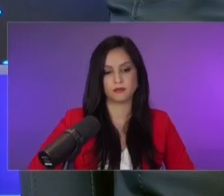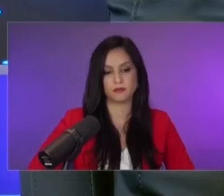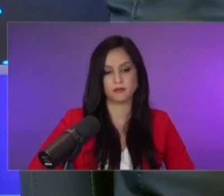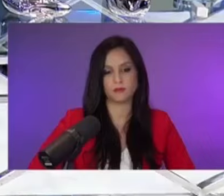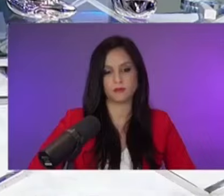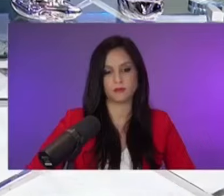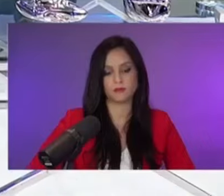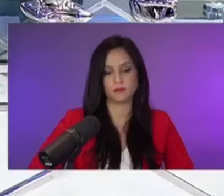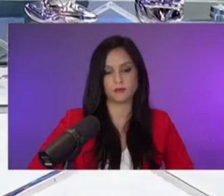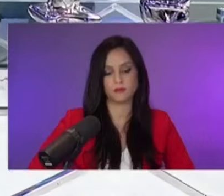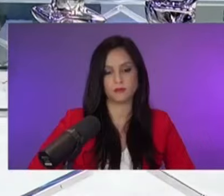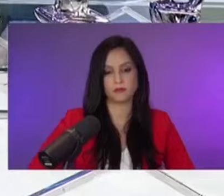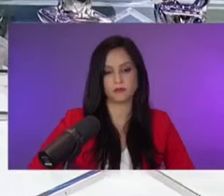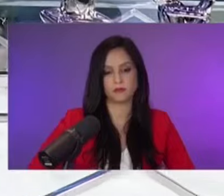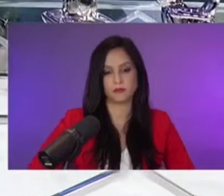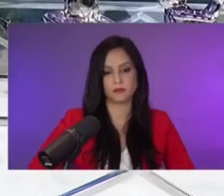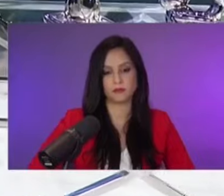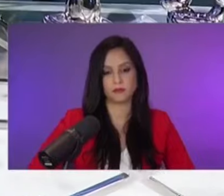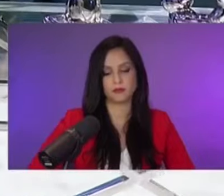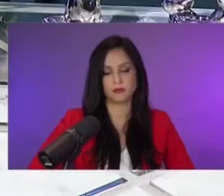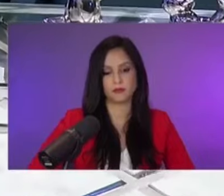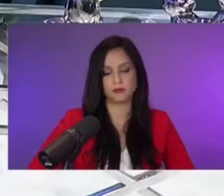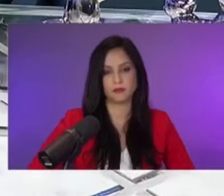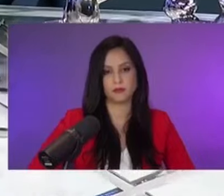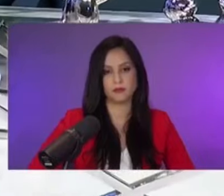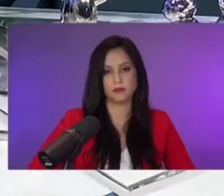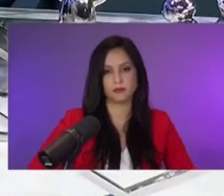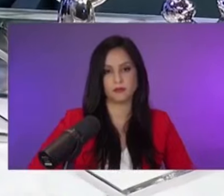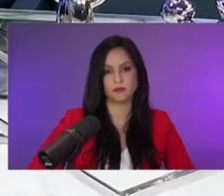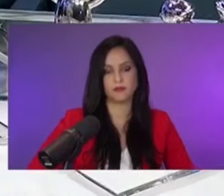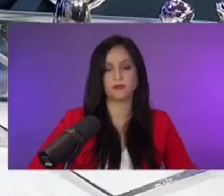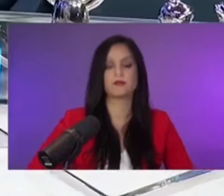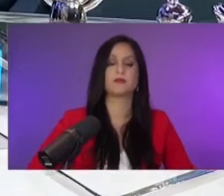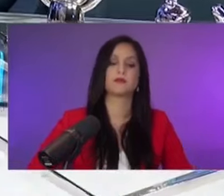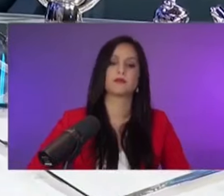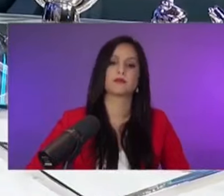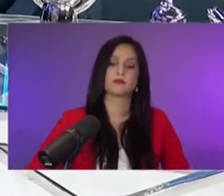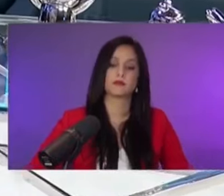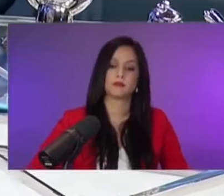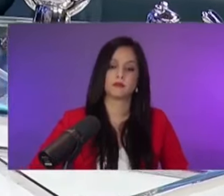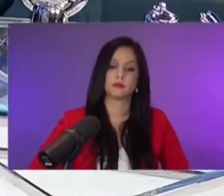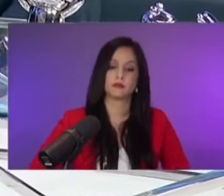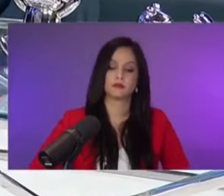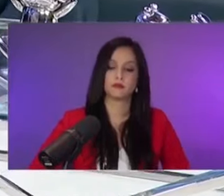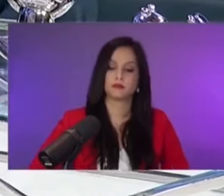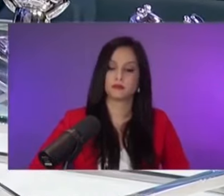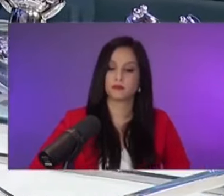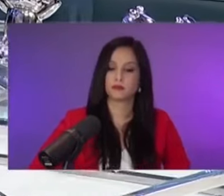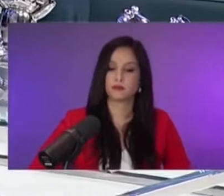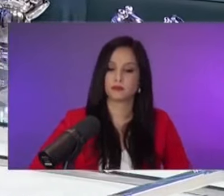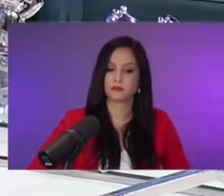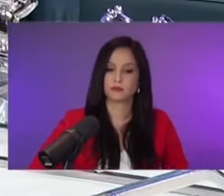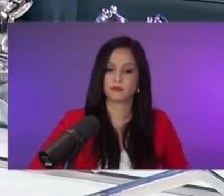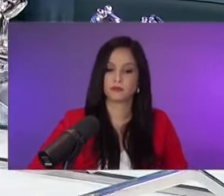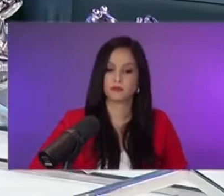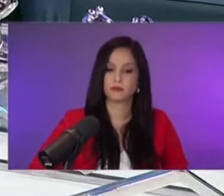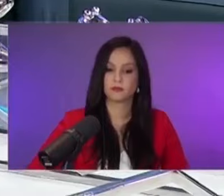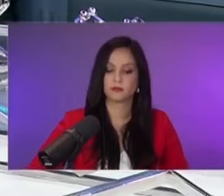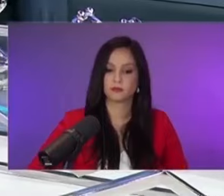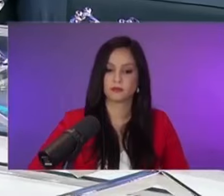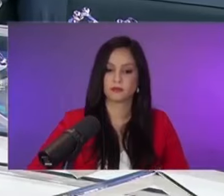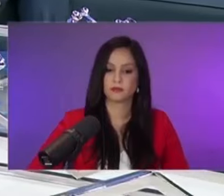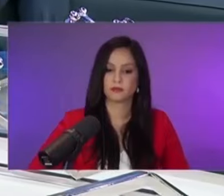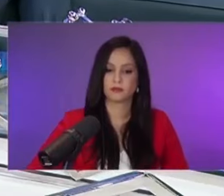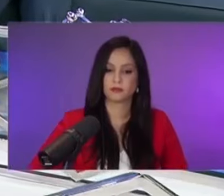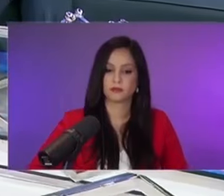la mina del aiar en términos deitas iadas hasta el momento en que al cosa se retiró tú estás hablando de que te